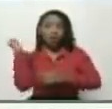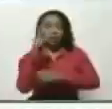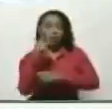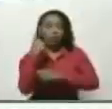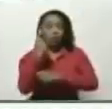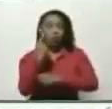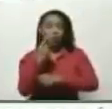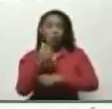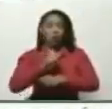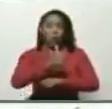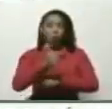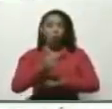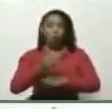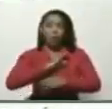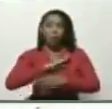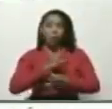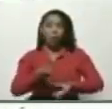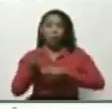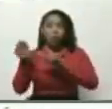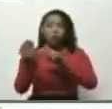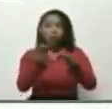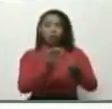a cada cual lo suyo.